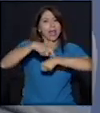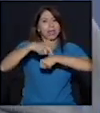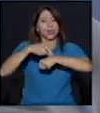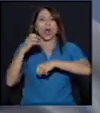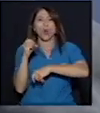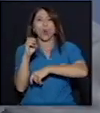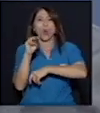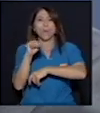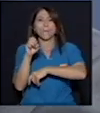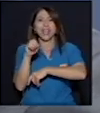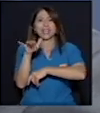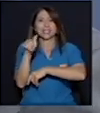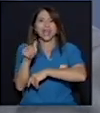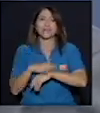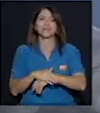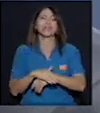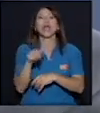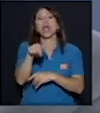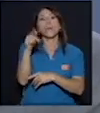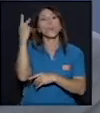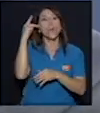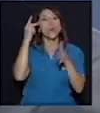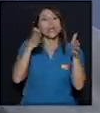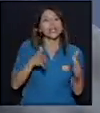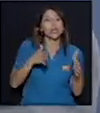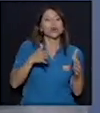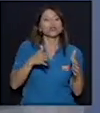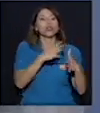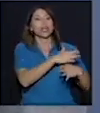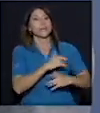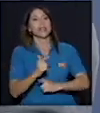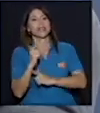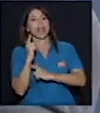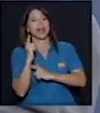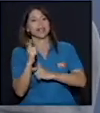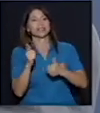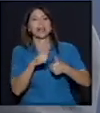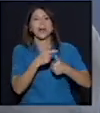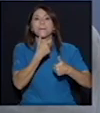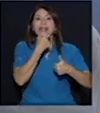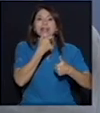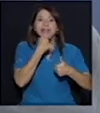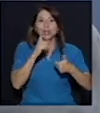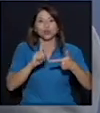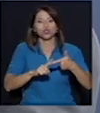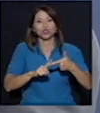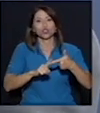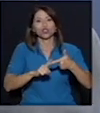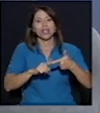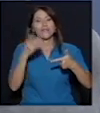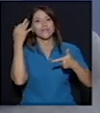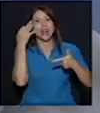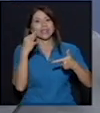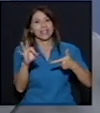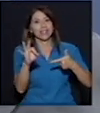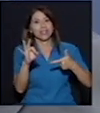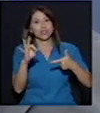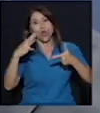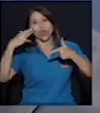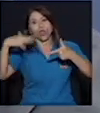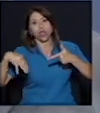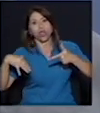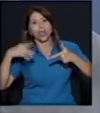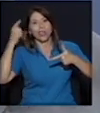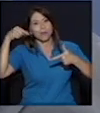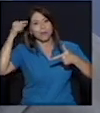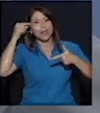políticos y militares, tanto británicos como franceses, cuando cae el Imperio Otomano, dividen el Medio Oriente de